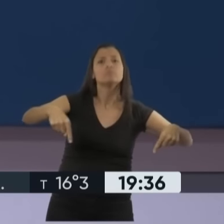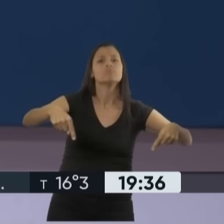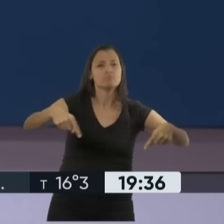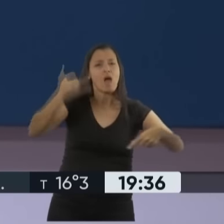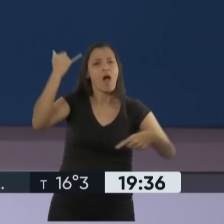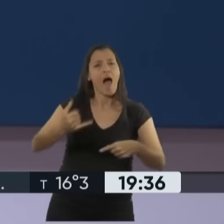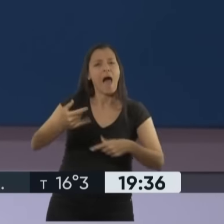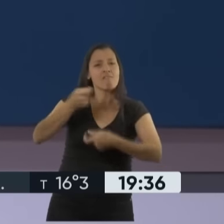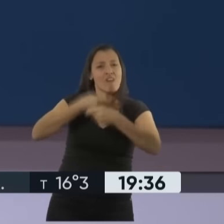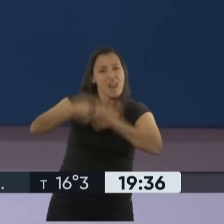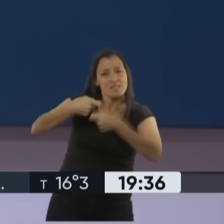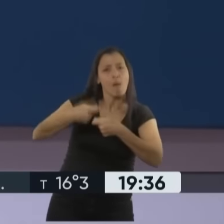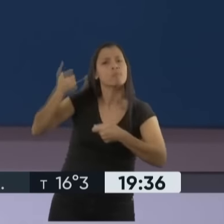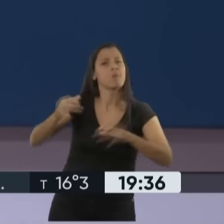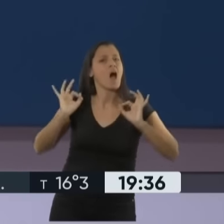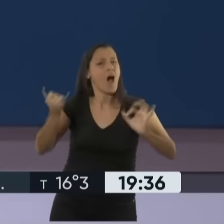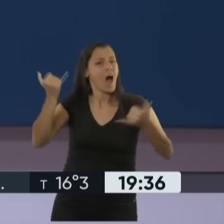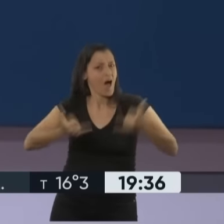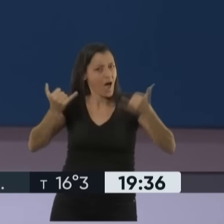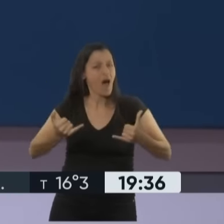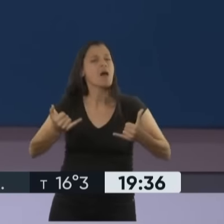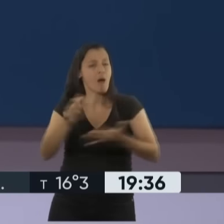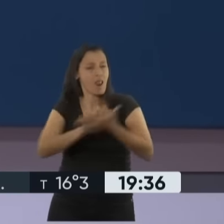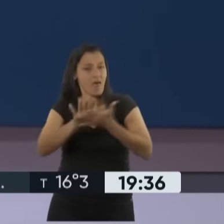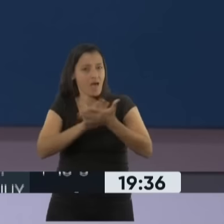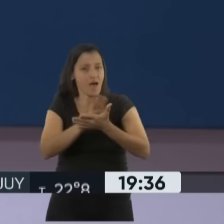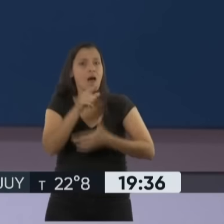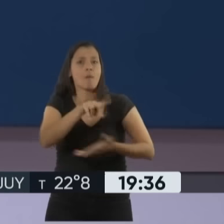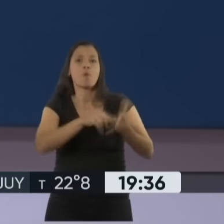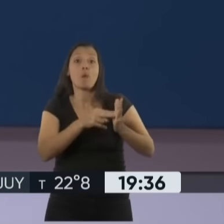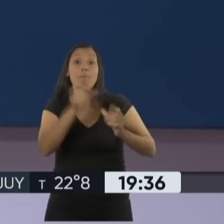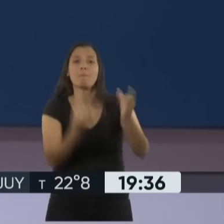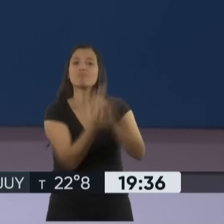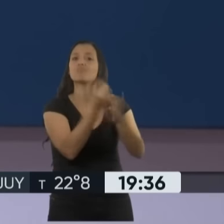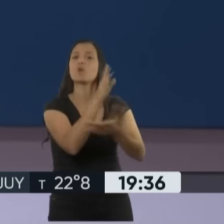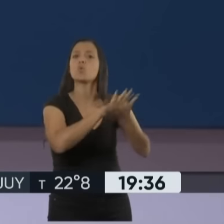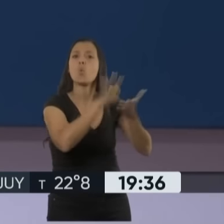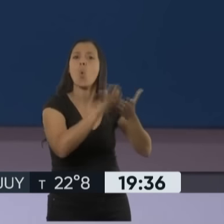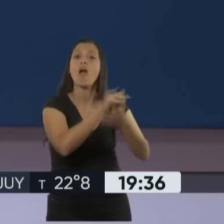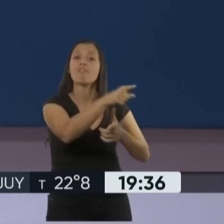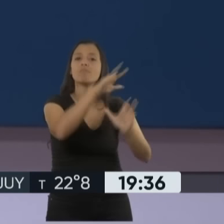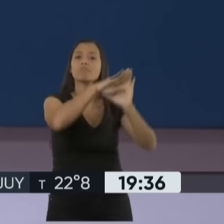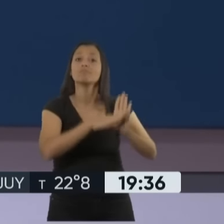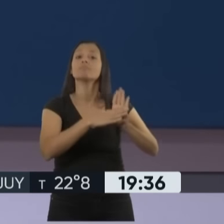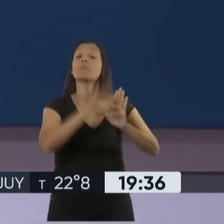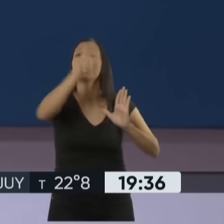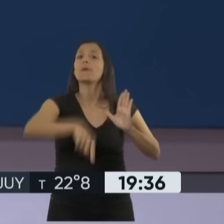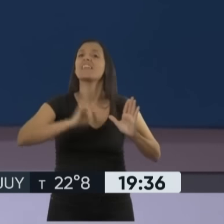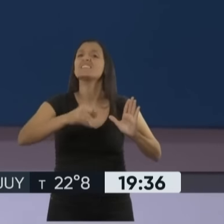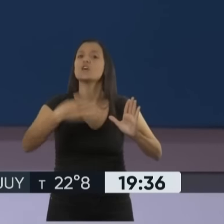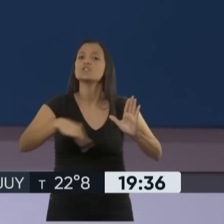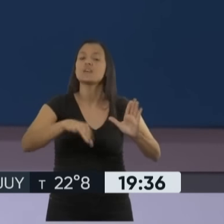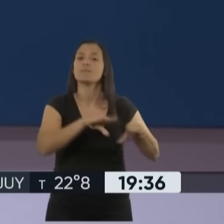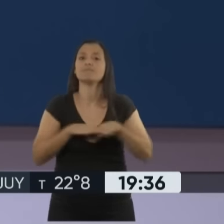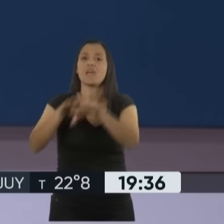auxilios financieros suficientes que movilicen la innovación con justicia social